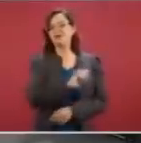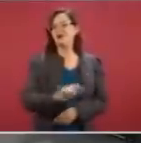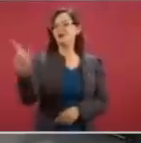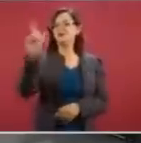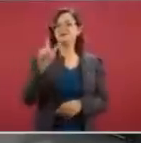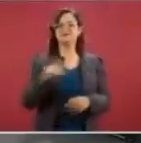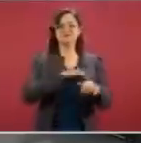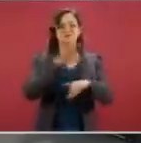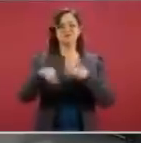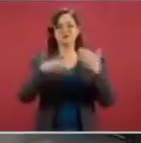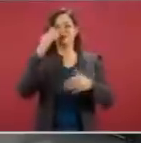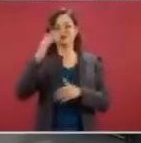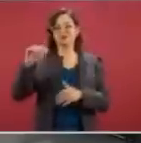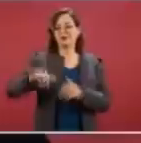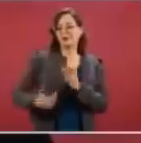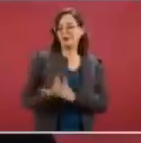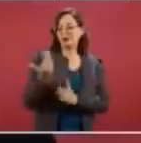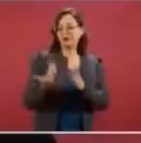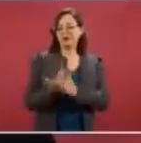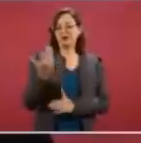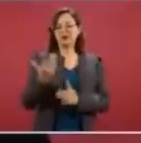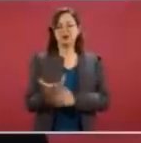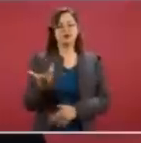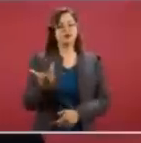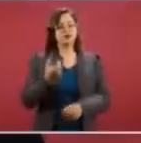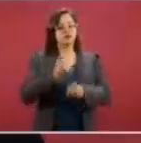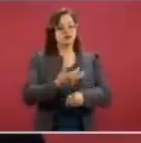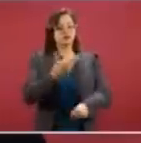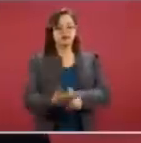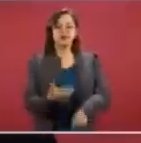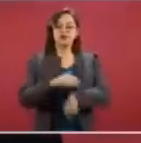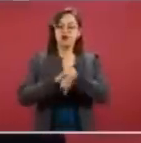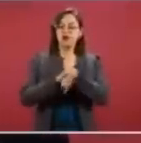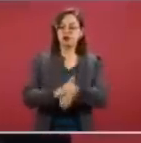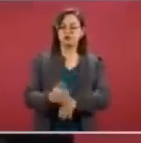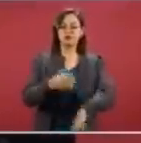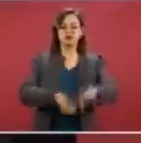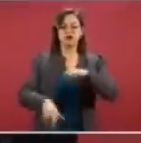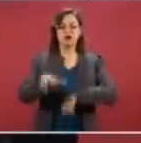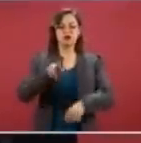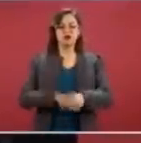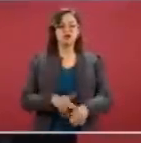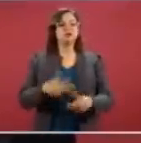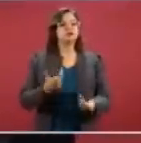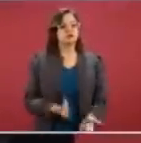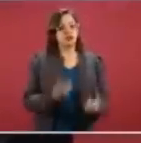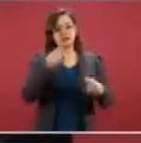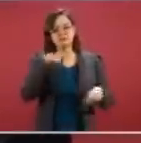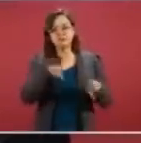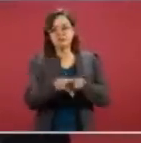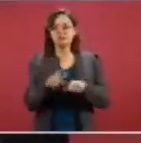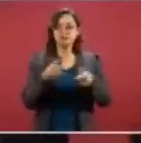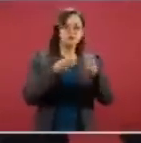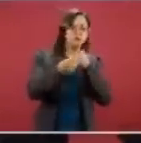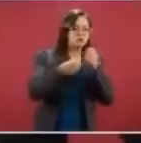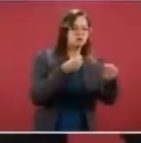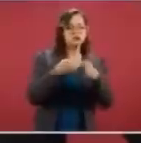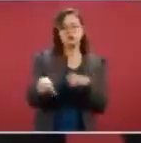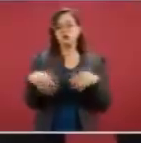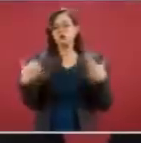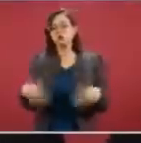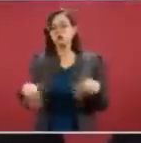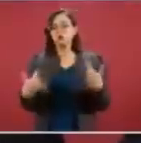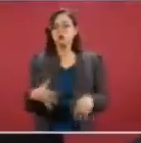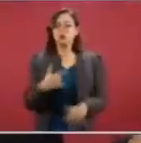Secretarios, amigos empresarios, miembros de la prensa, es veras un honor, un privilegio